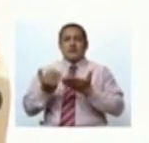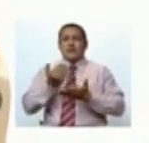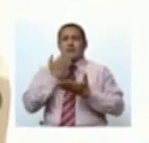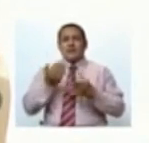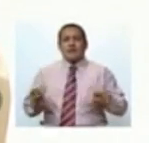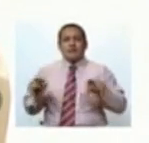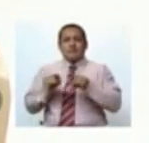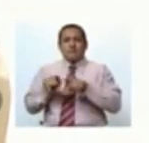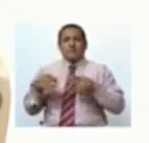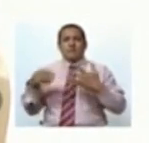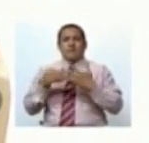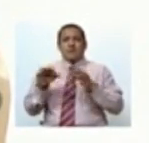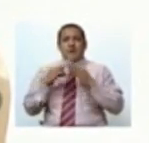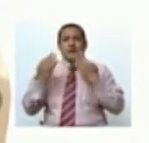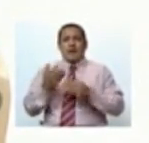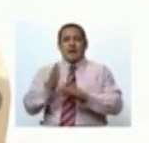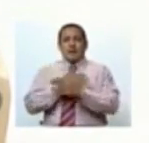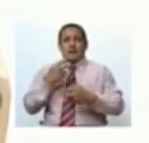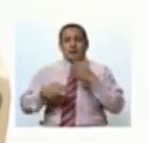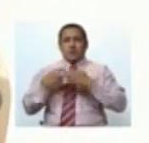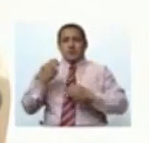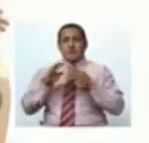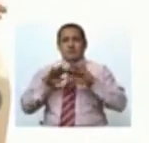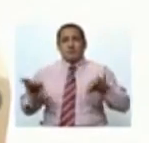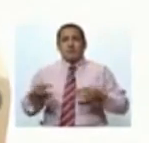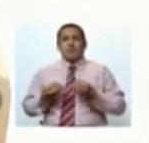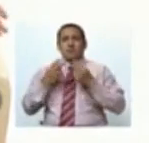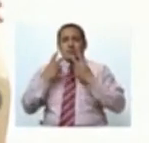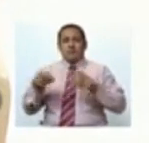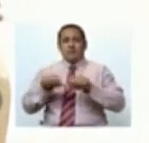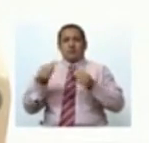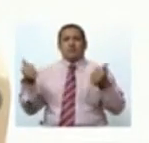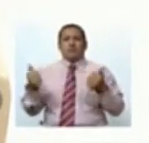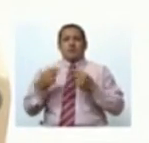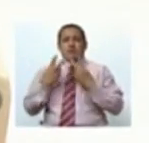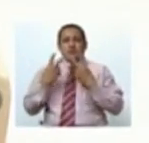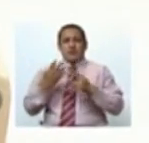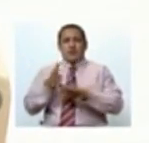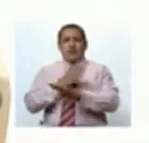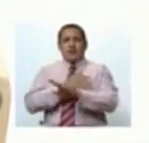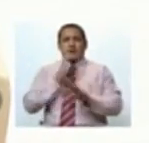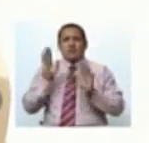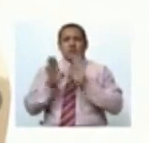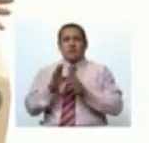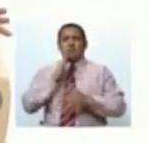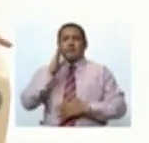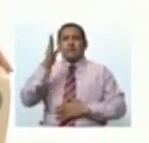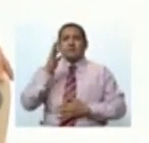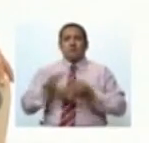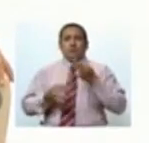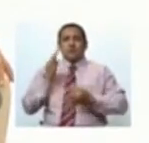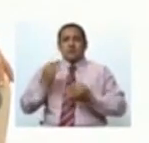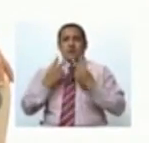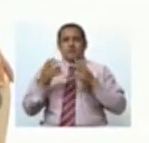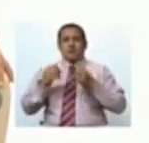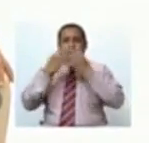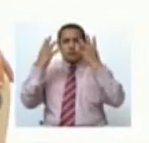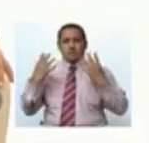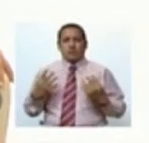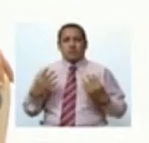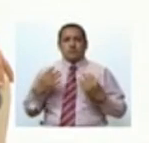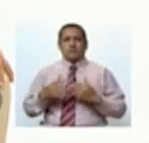darse a la cónyuge en el momento en que se produzca la separación de hecho por esta ruptura de la fidelidad como mandato dentro de las reglas del